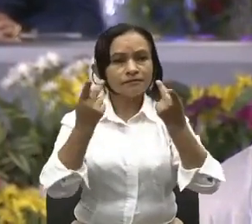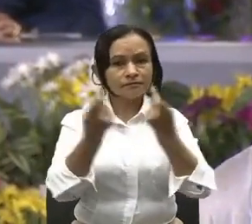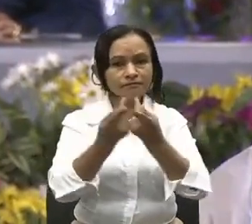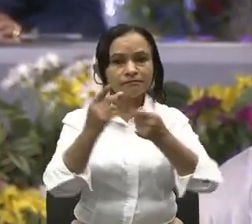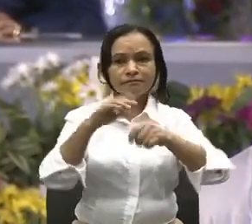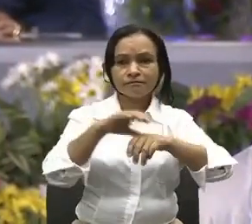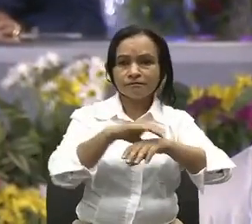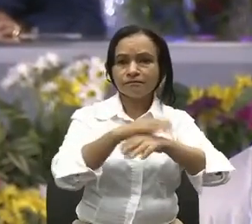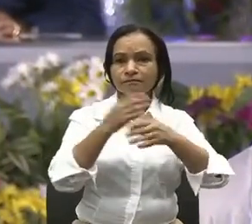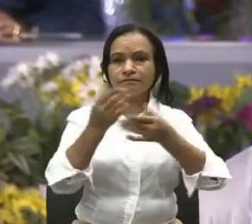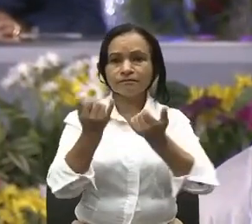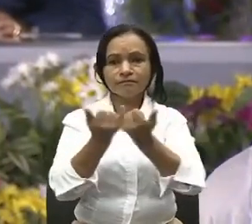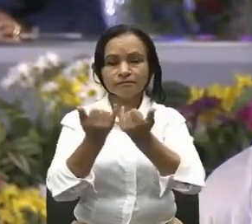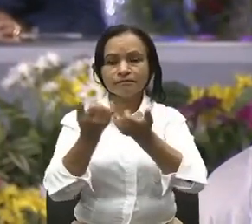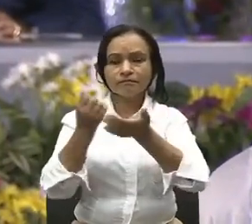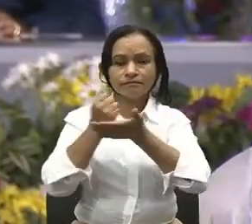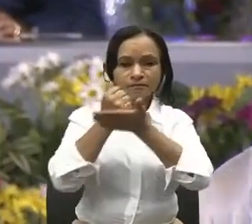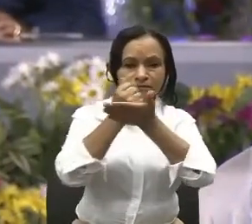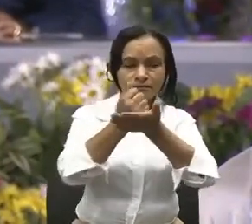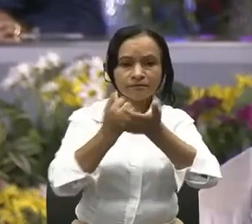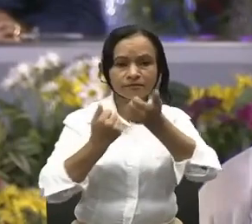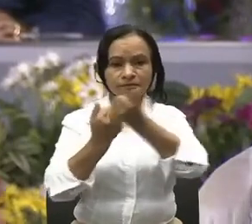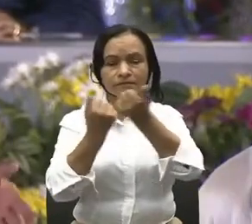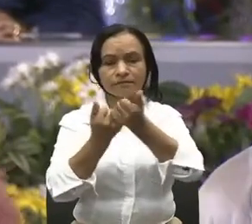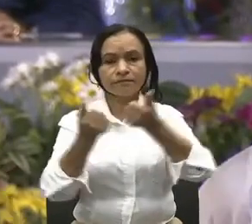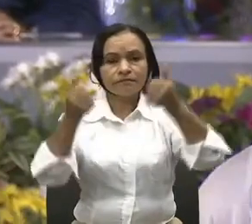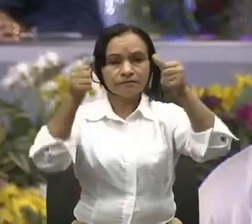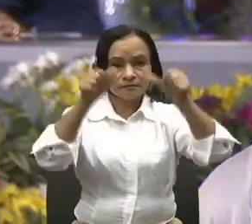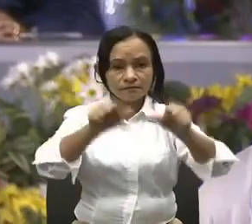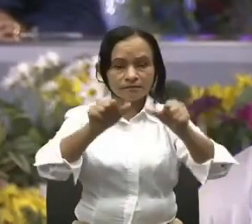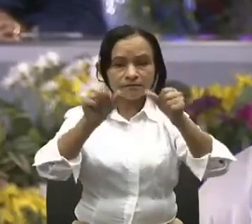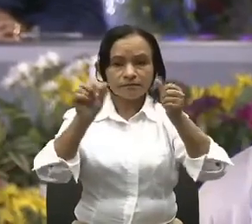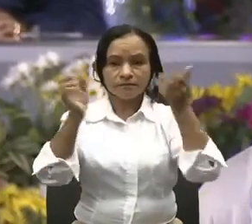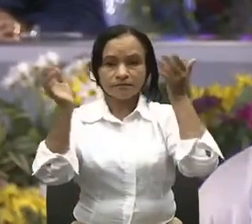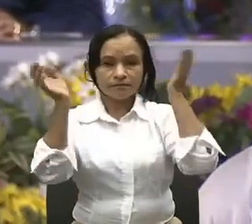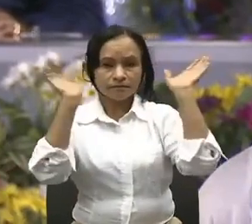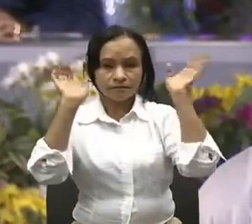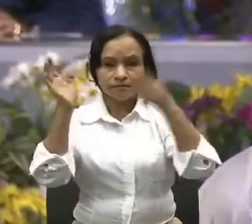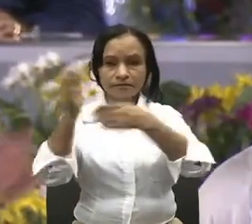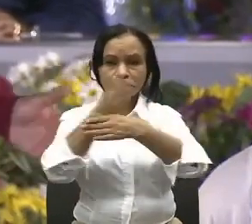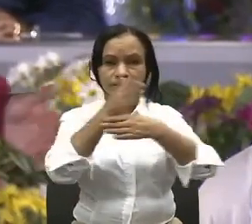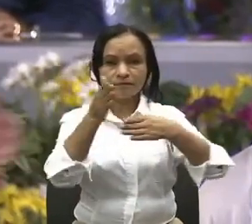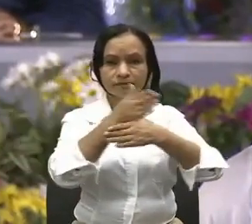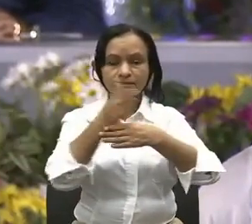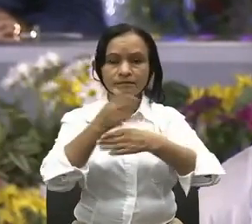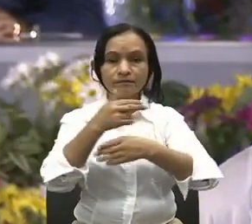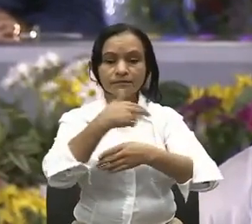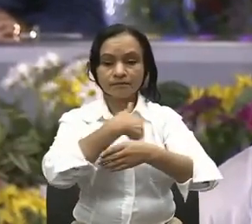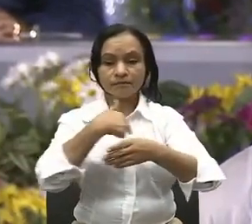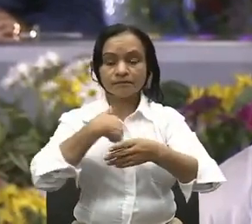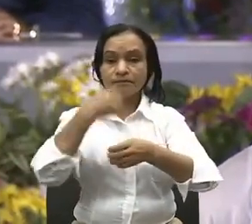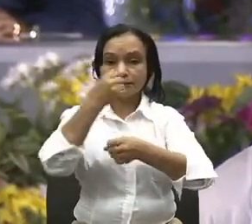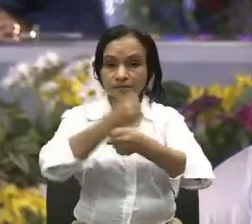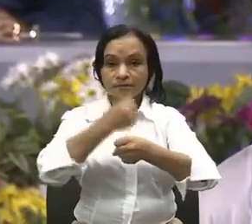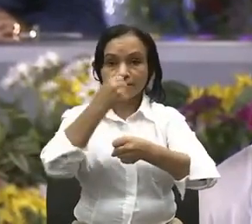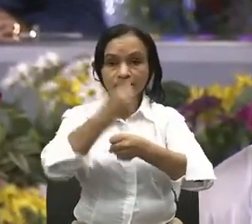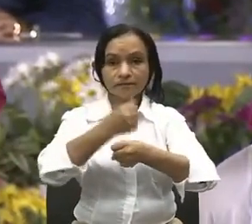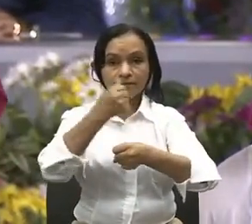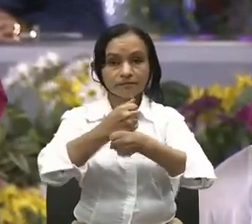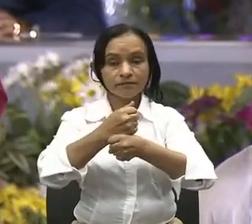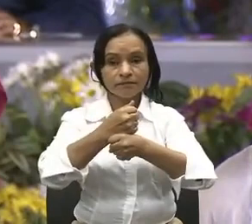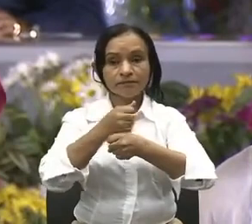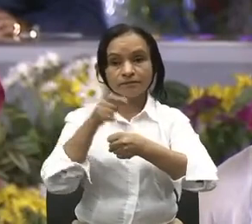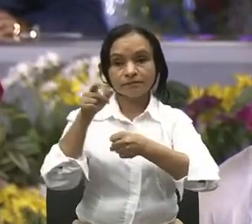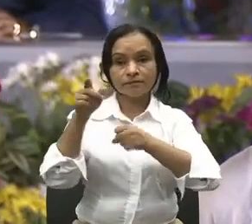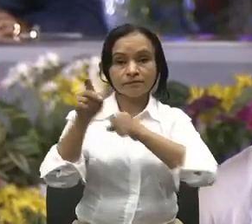lógicamente con convenios de cooperación, con acuerdos de comercio, como los que estamos trabajando con la República